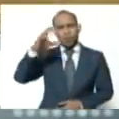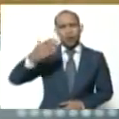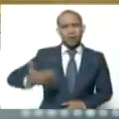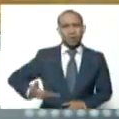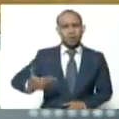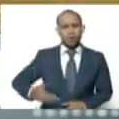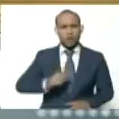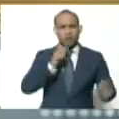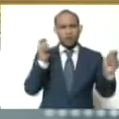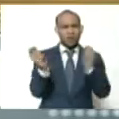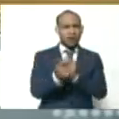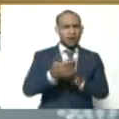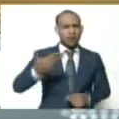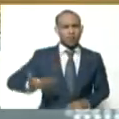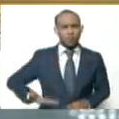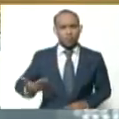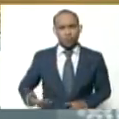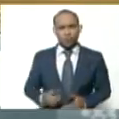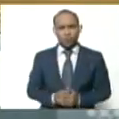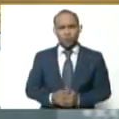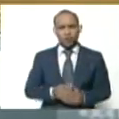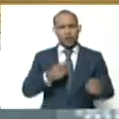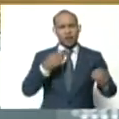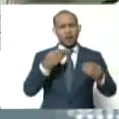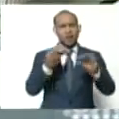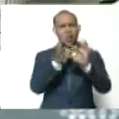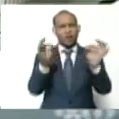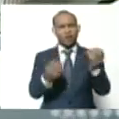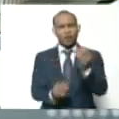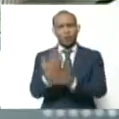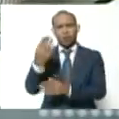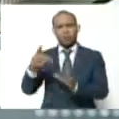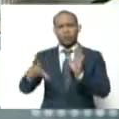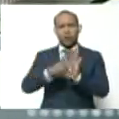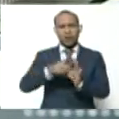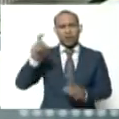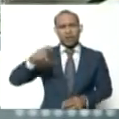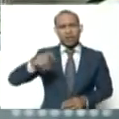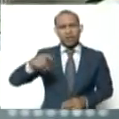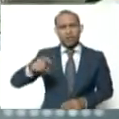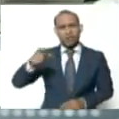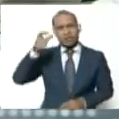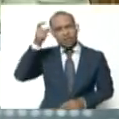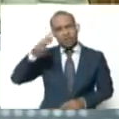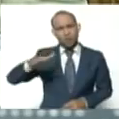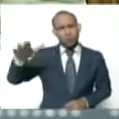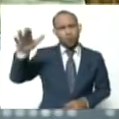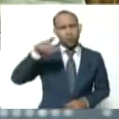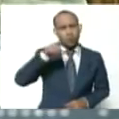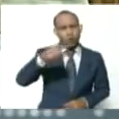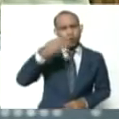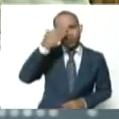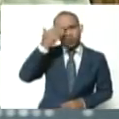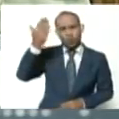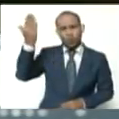las reformas necesarias, la adaptación de las leyes a las necesidades del pueblo. Eso se había olvidado.